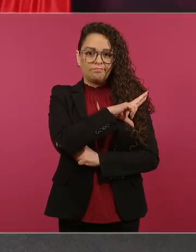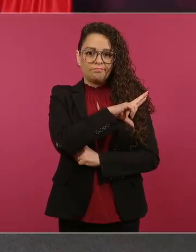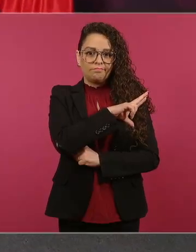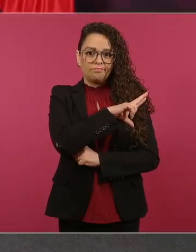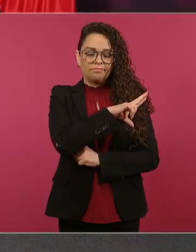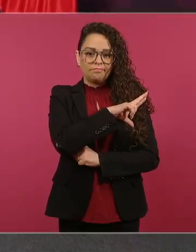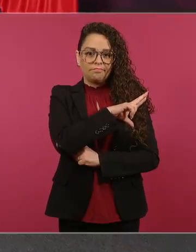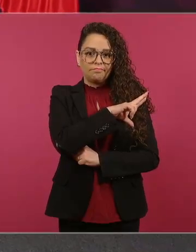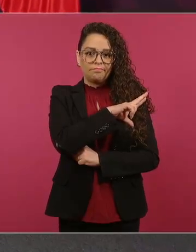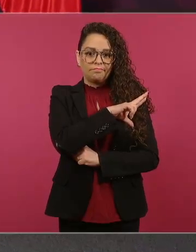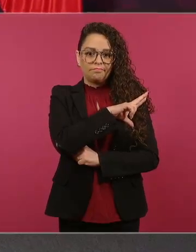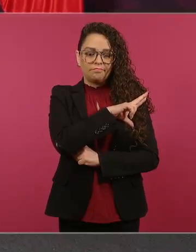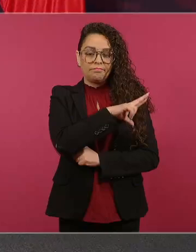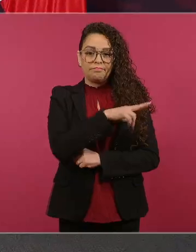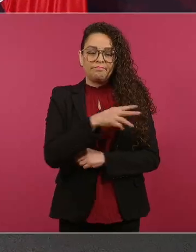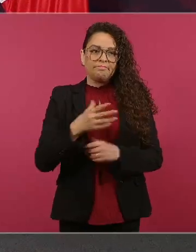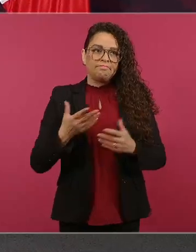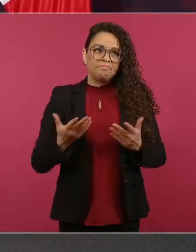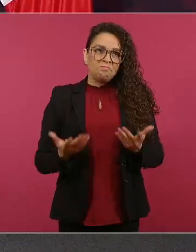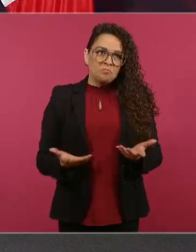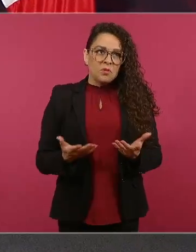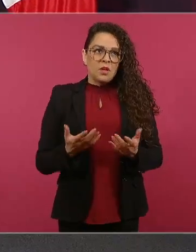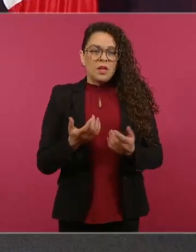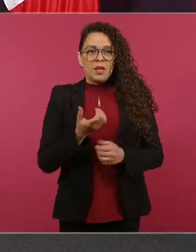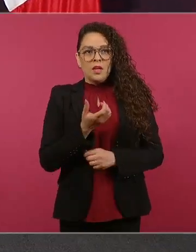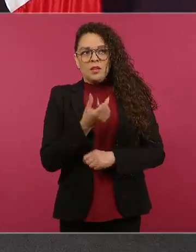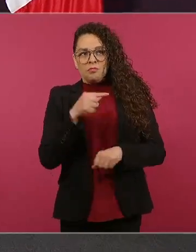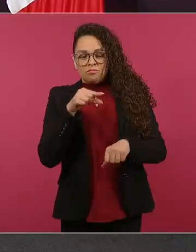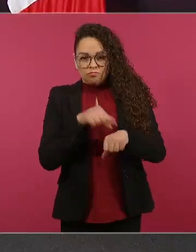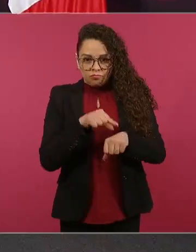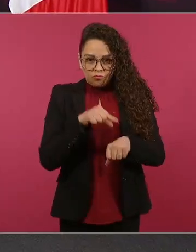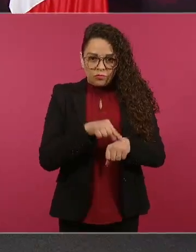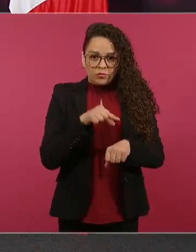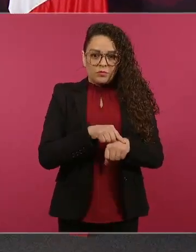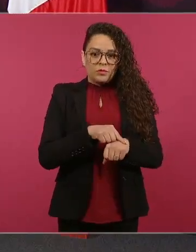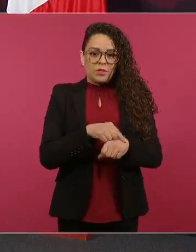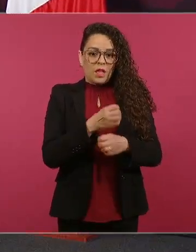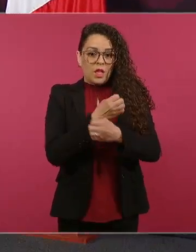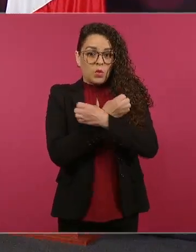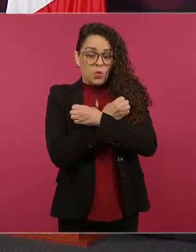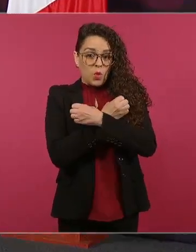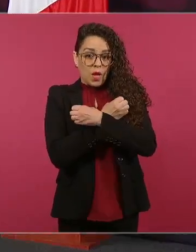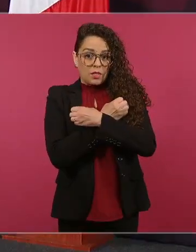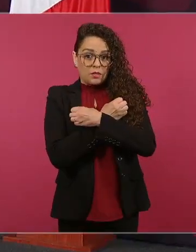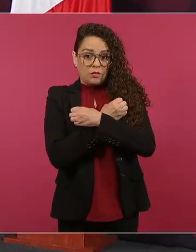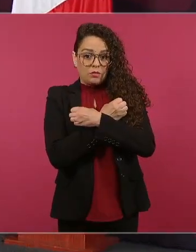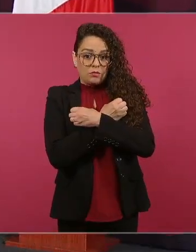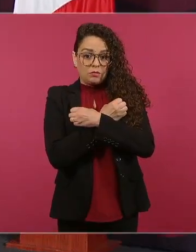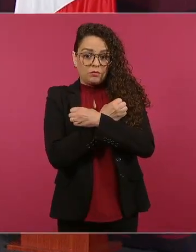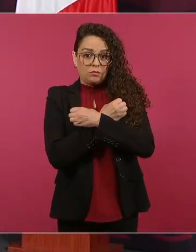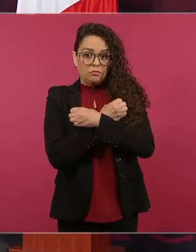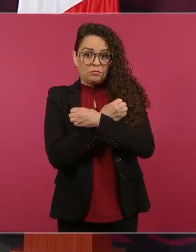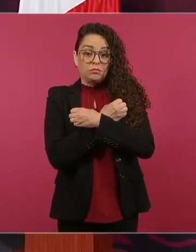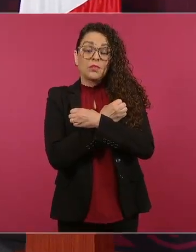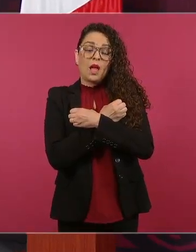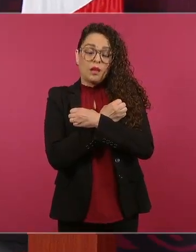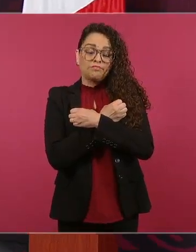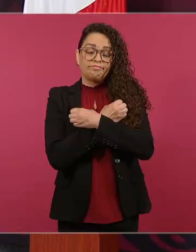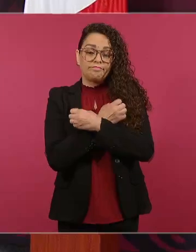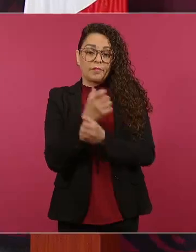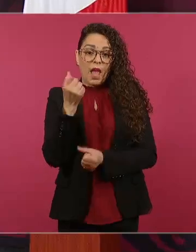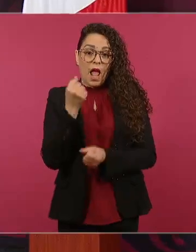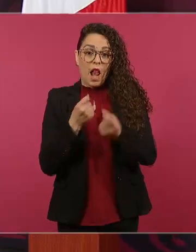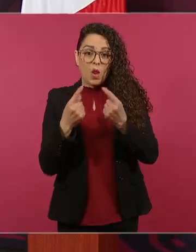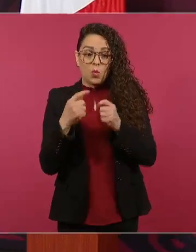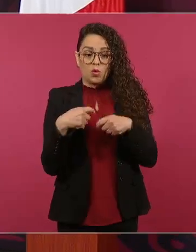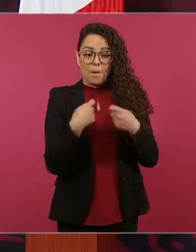que la educación, la salud son privilegios, no derechos, son